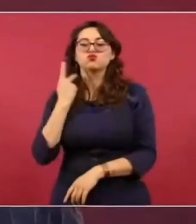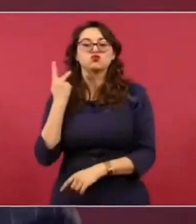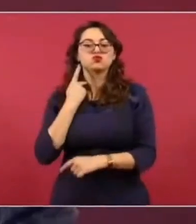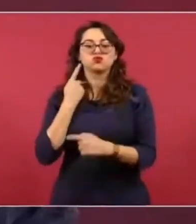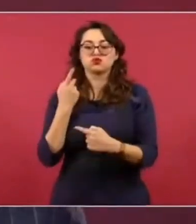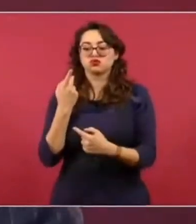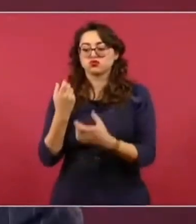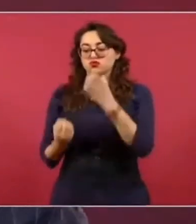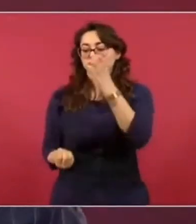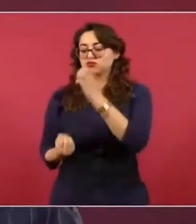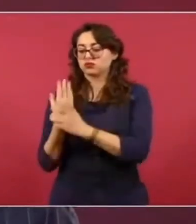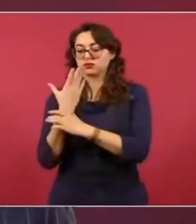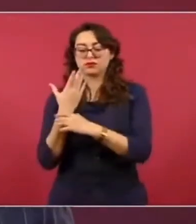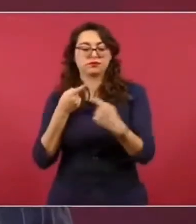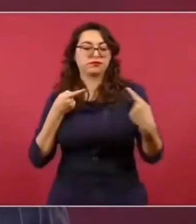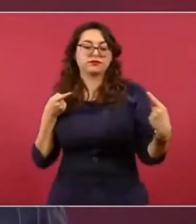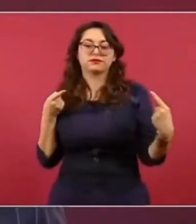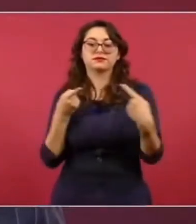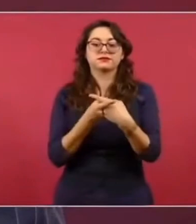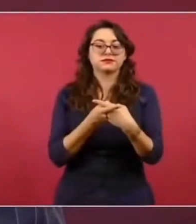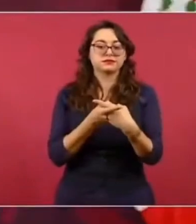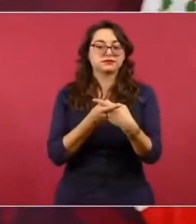han impulsado siempre.